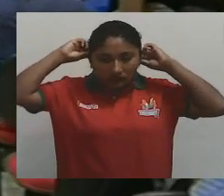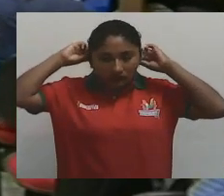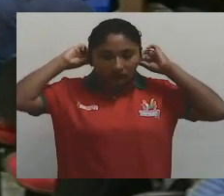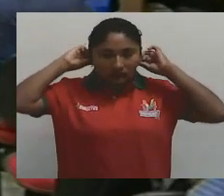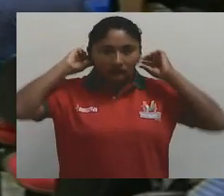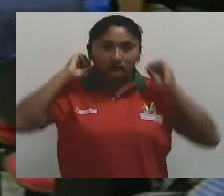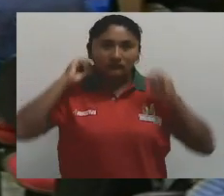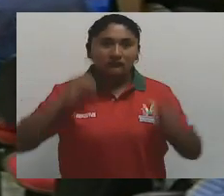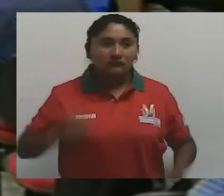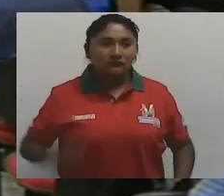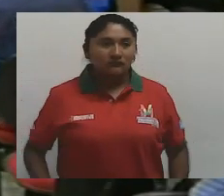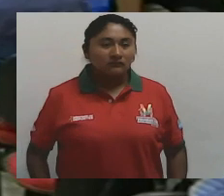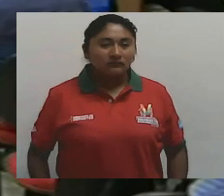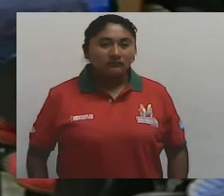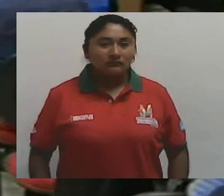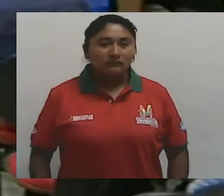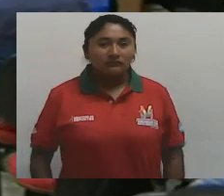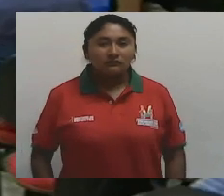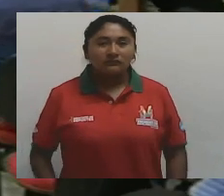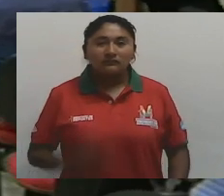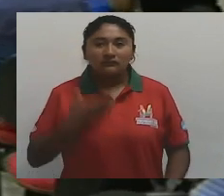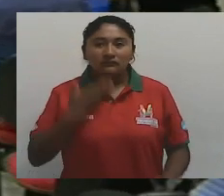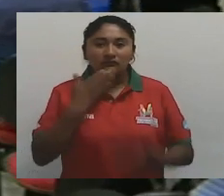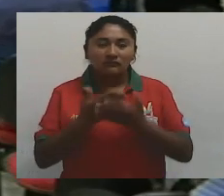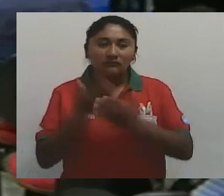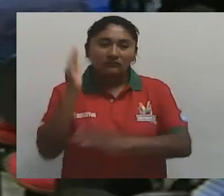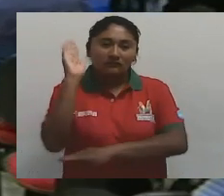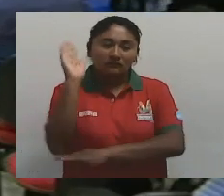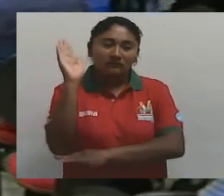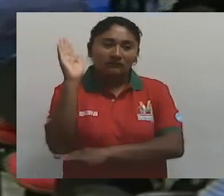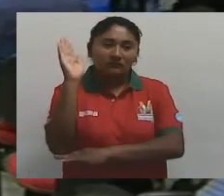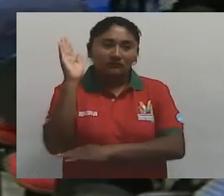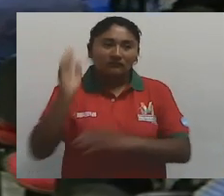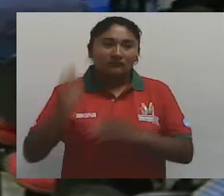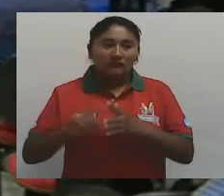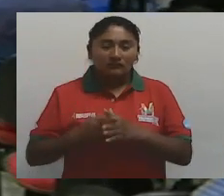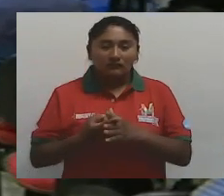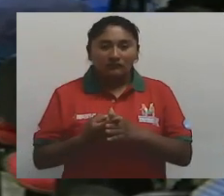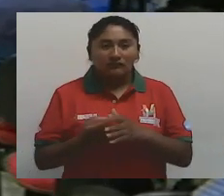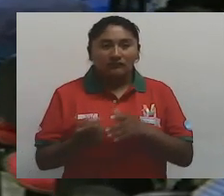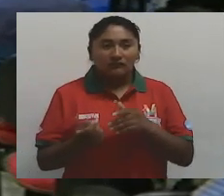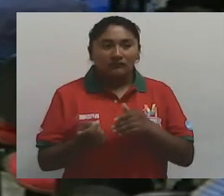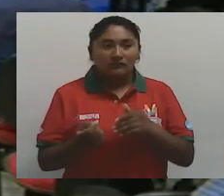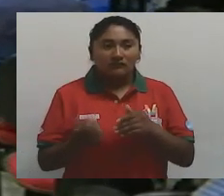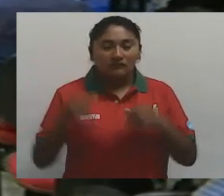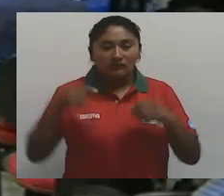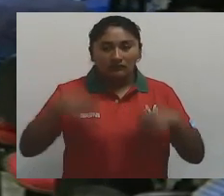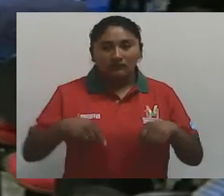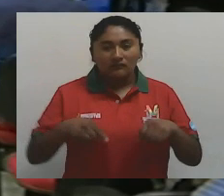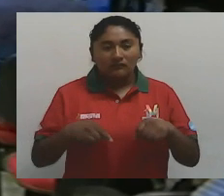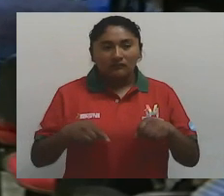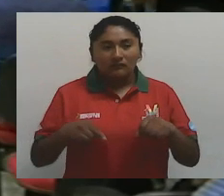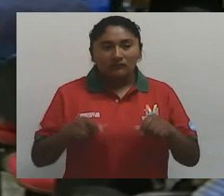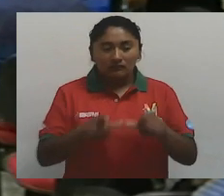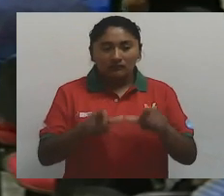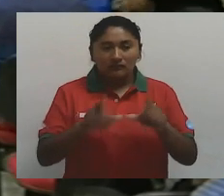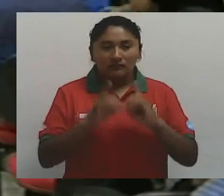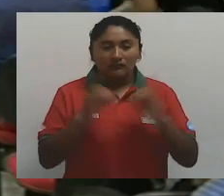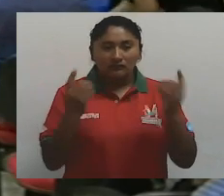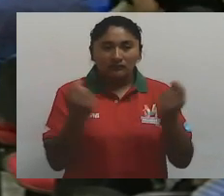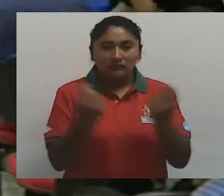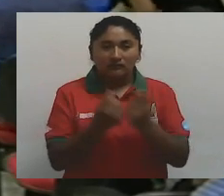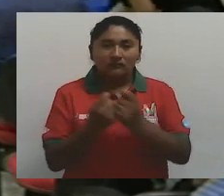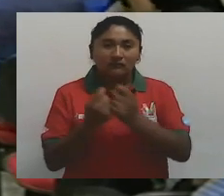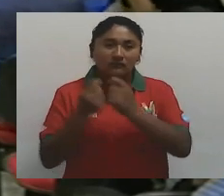Muy buenas tardes desde la capital pandina, la capital amazónica. Saludamos a